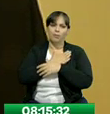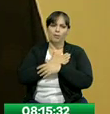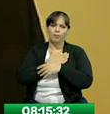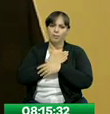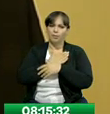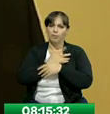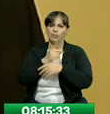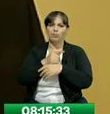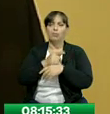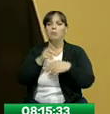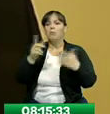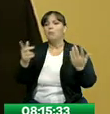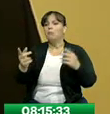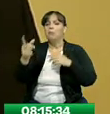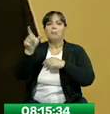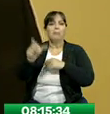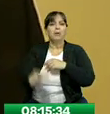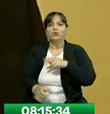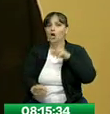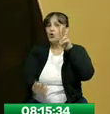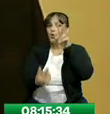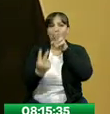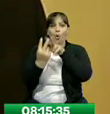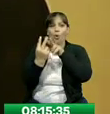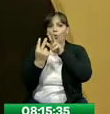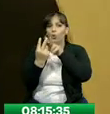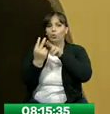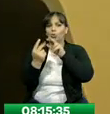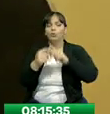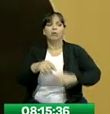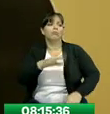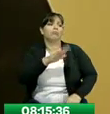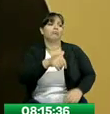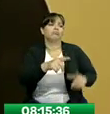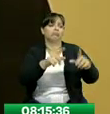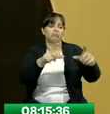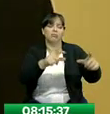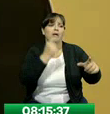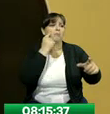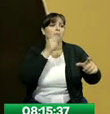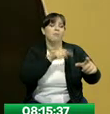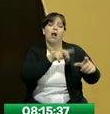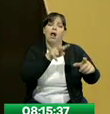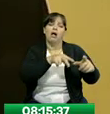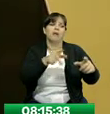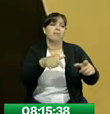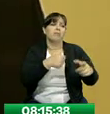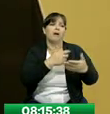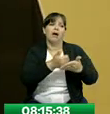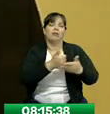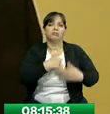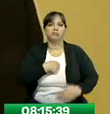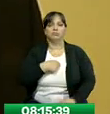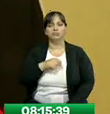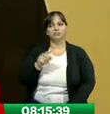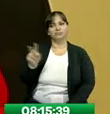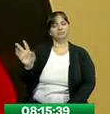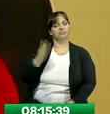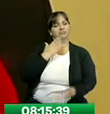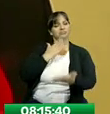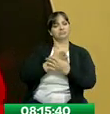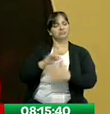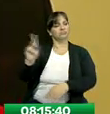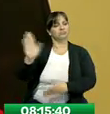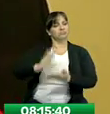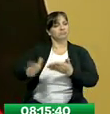en todos los centros comerciales más pero más que todas las personas la tercera edad por cuanto se dedican pues a buscar perfiles mujeres de